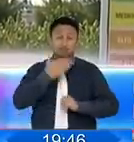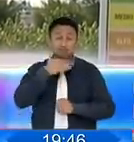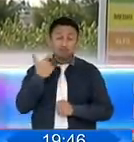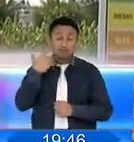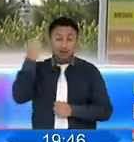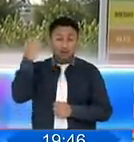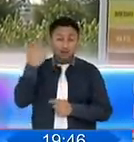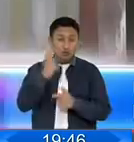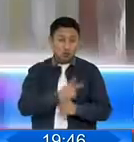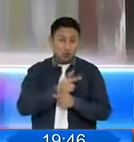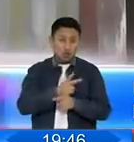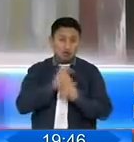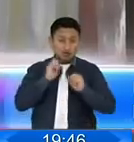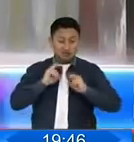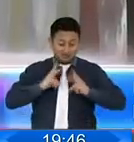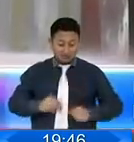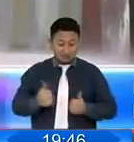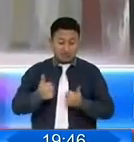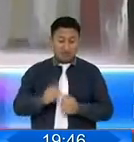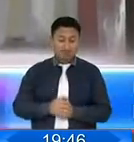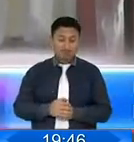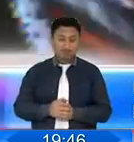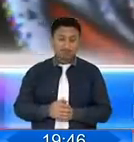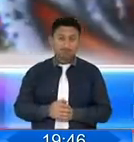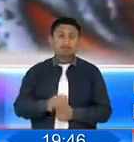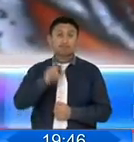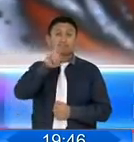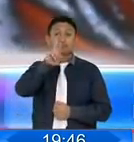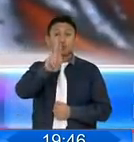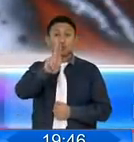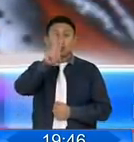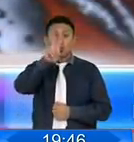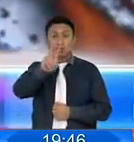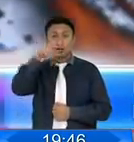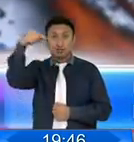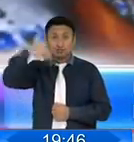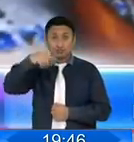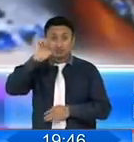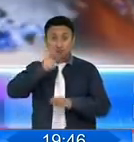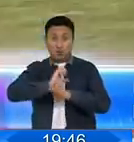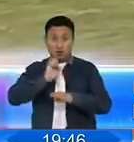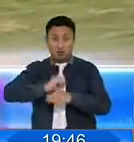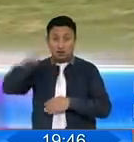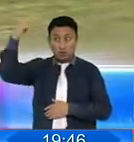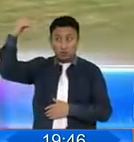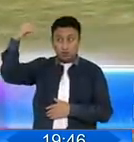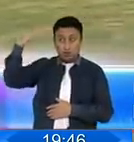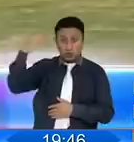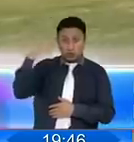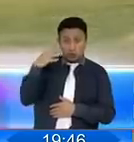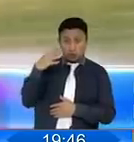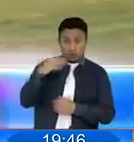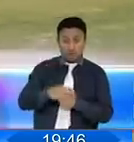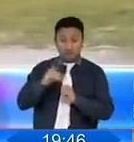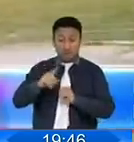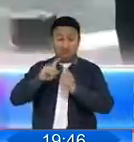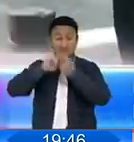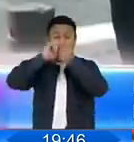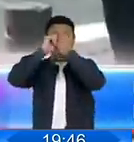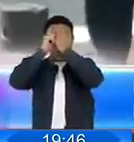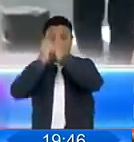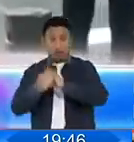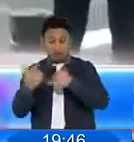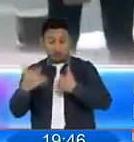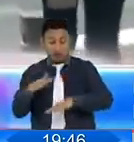salud. La cantidad de radiación ultravioleta que está llegando a la zona ecuatorial puede convertir dicha exposición en perjudicial para